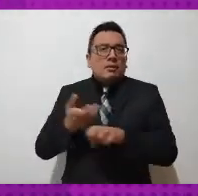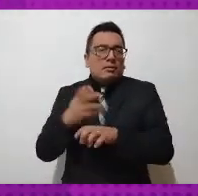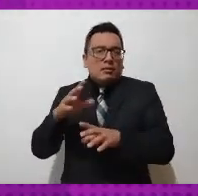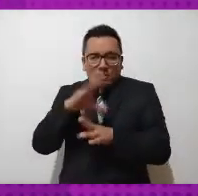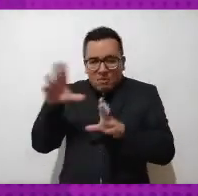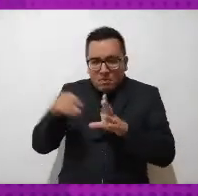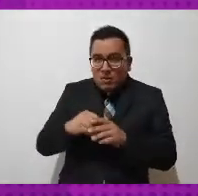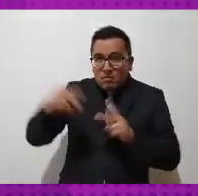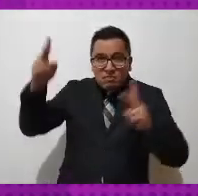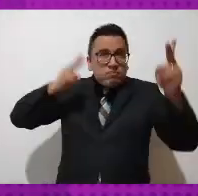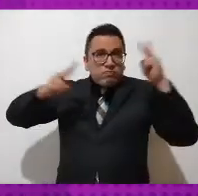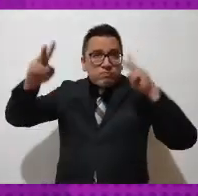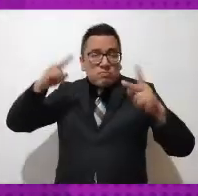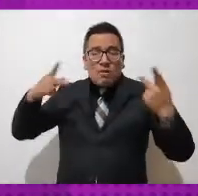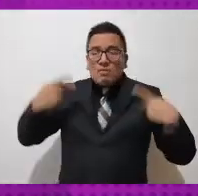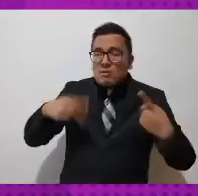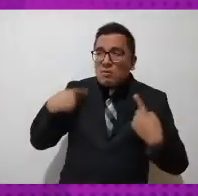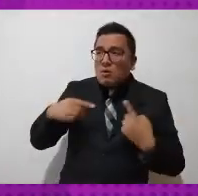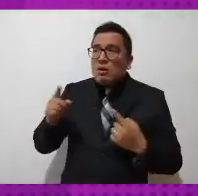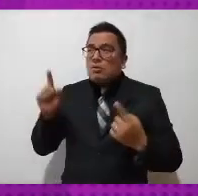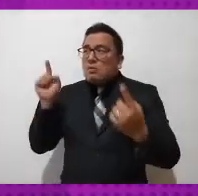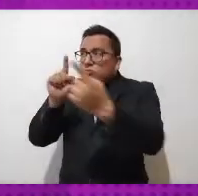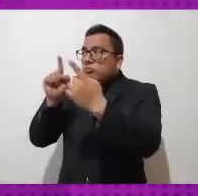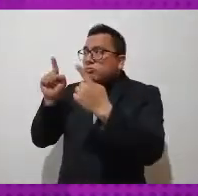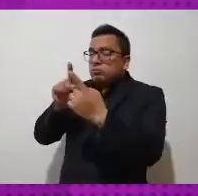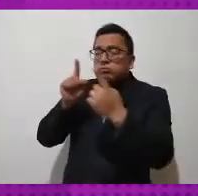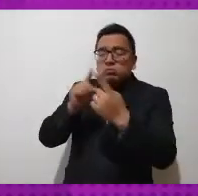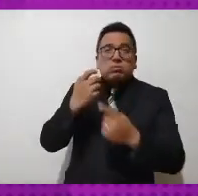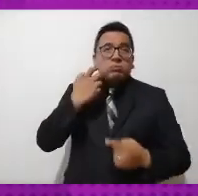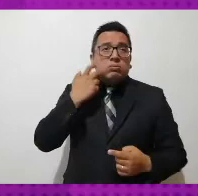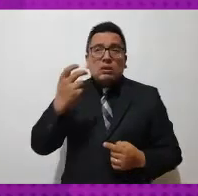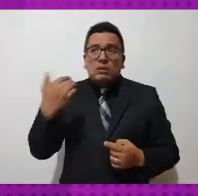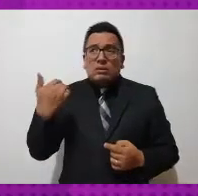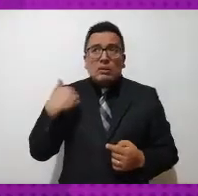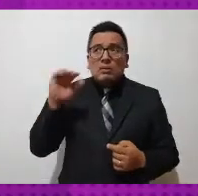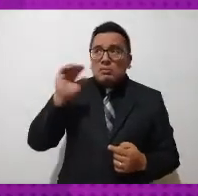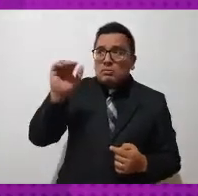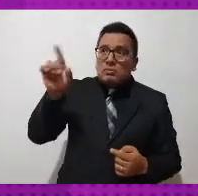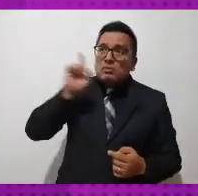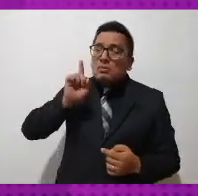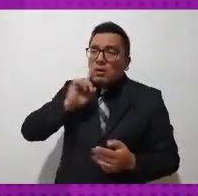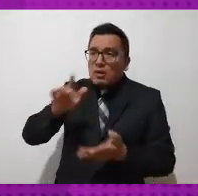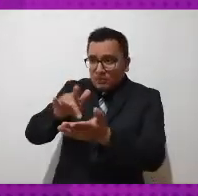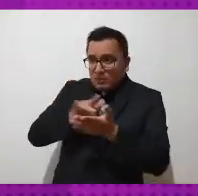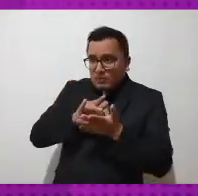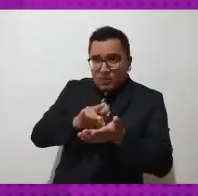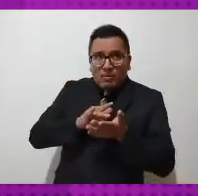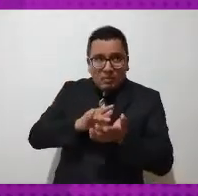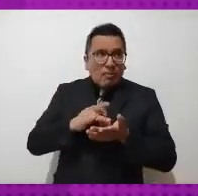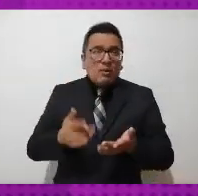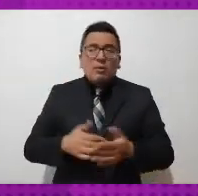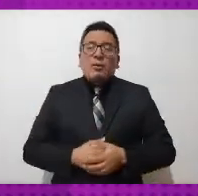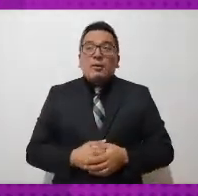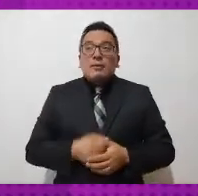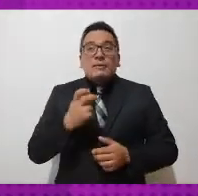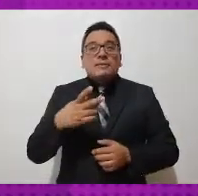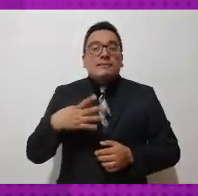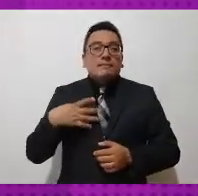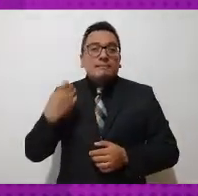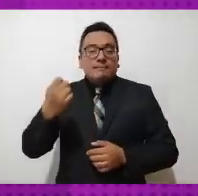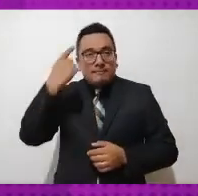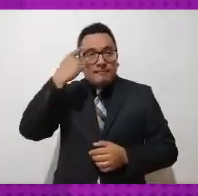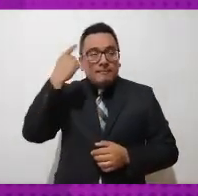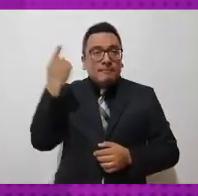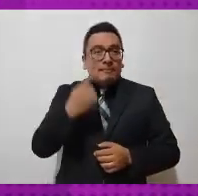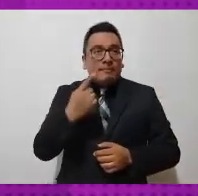toda la región buscando el voto femenino y en especial con esa lucha